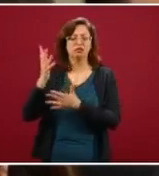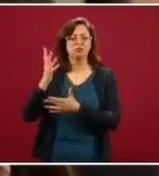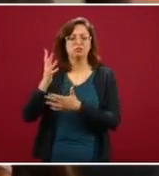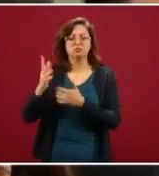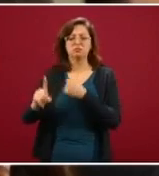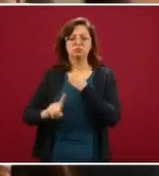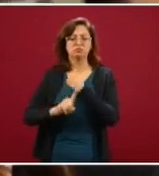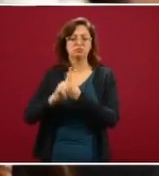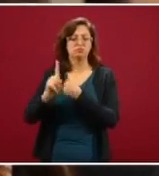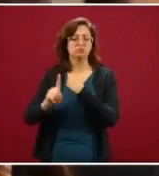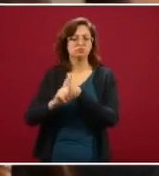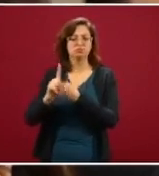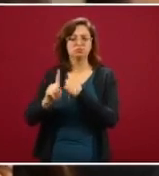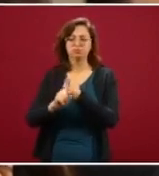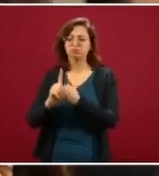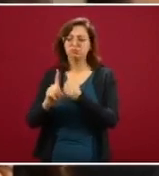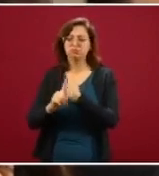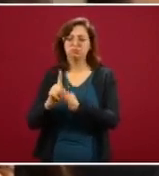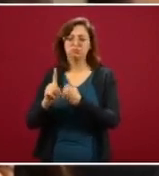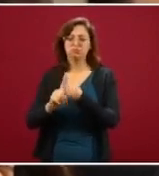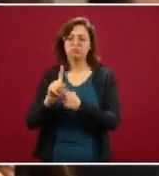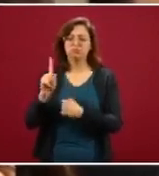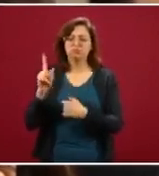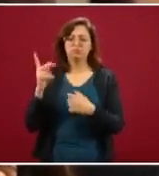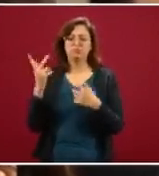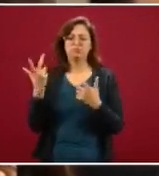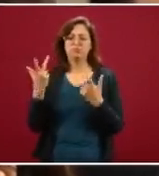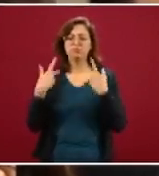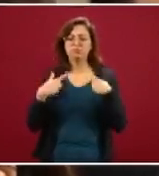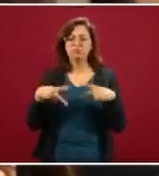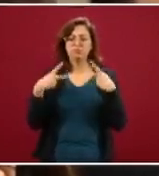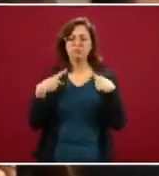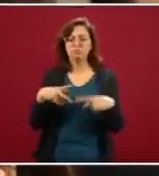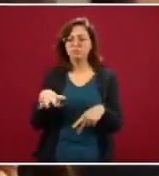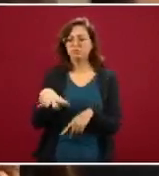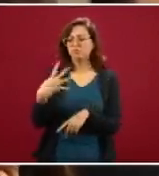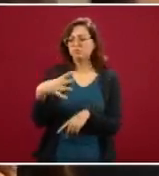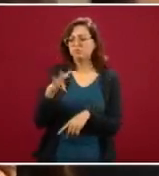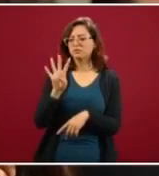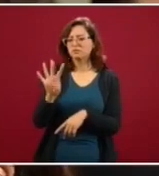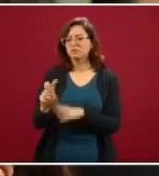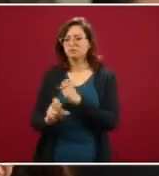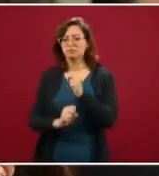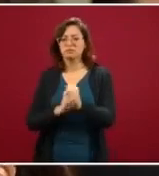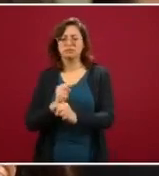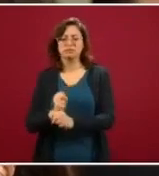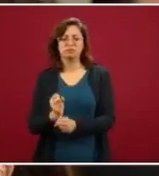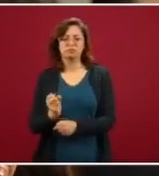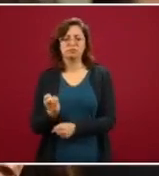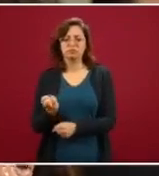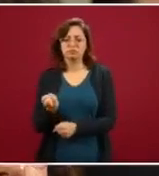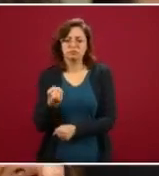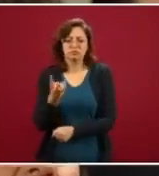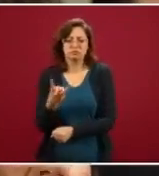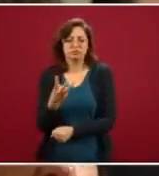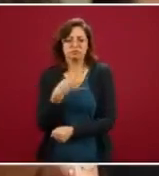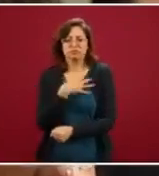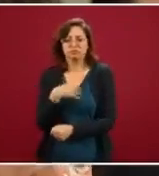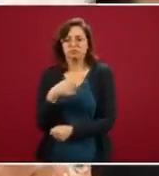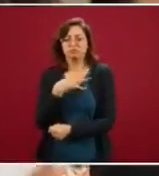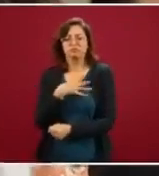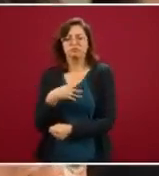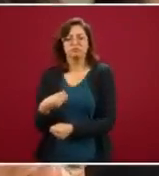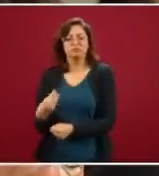súper desbordado el problema. La gente a los 14, 19 años ya tiene 2, 3 hijos, es una